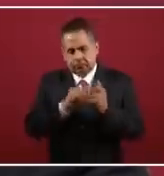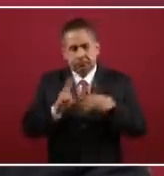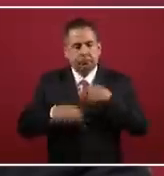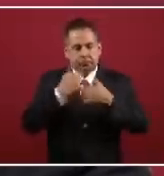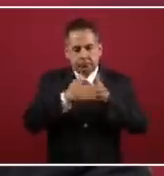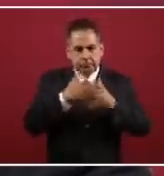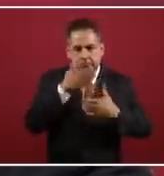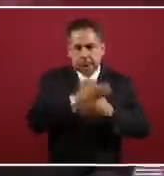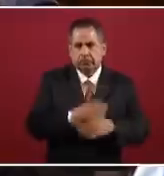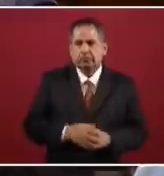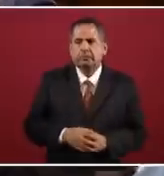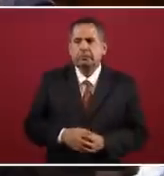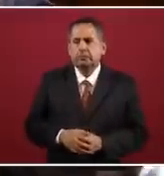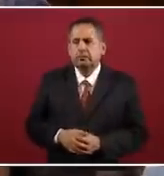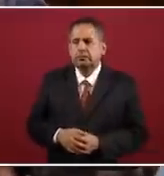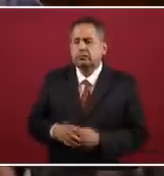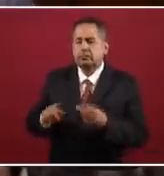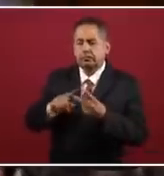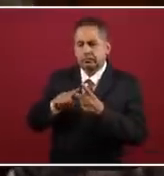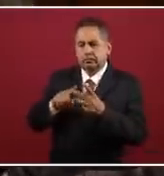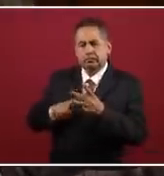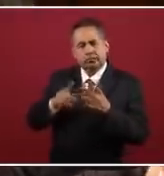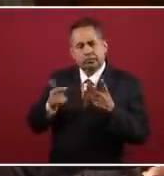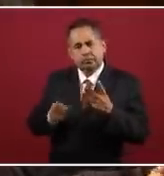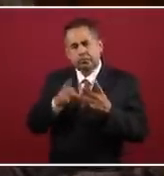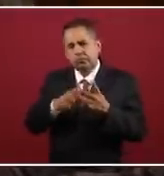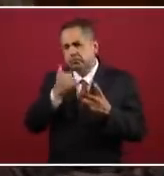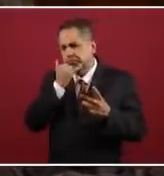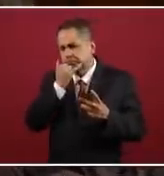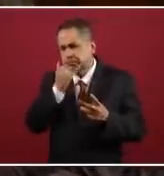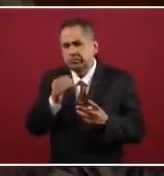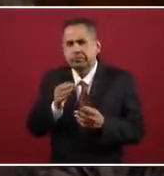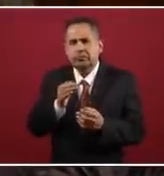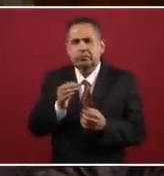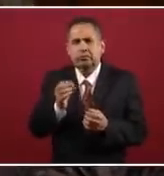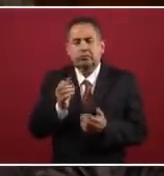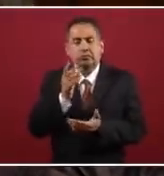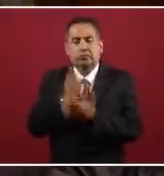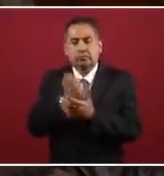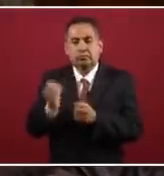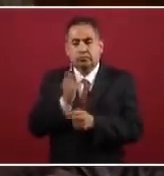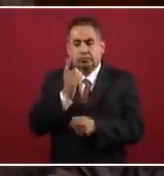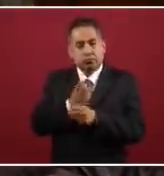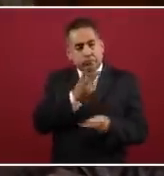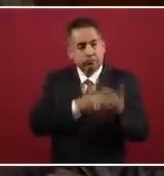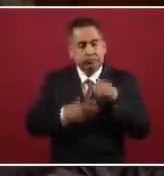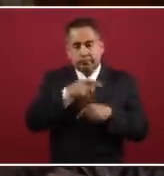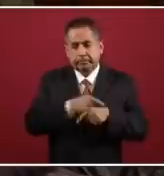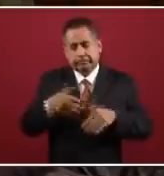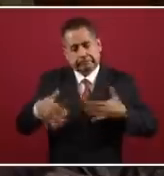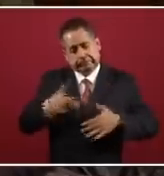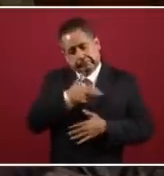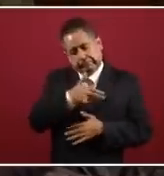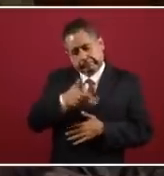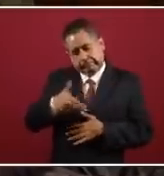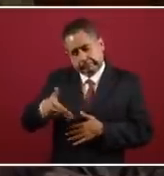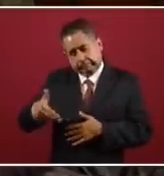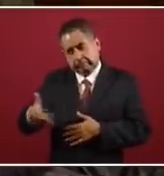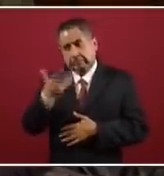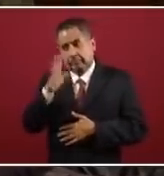allá. Presidente, las otras dos preguntas, perdón, porque es la única oportunidad que tenemos de venir de ahí, caminé 10 horas para llegar